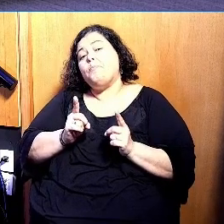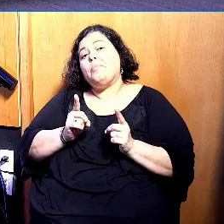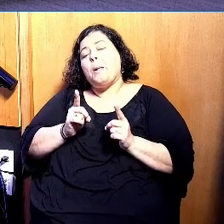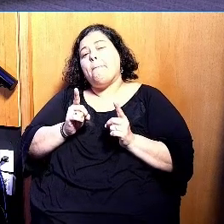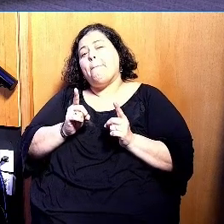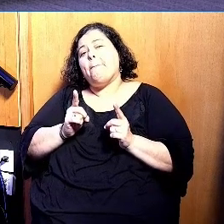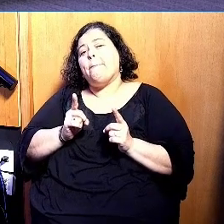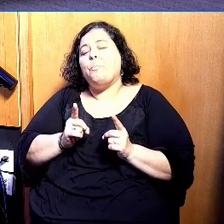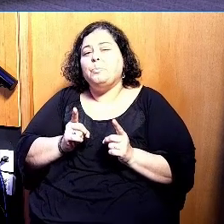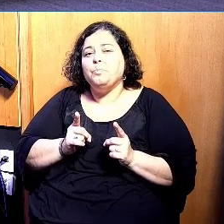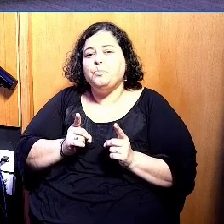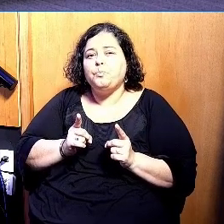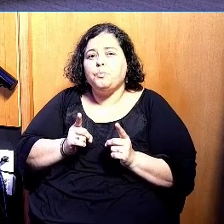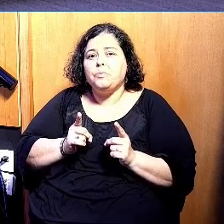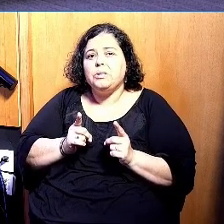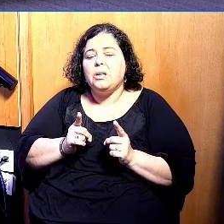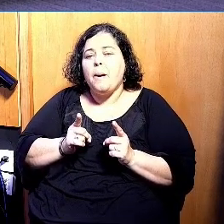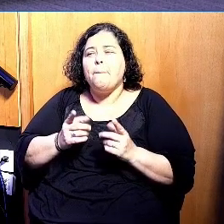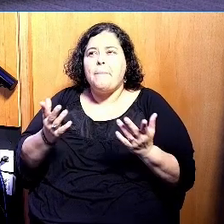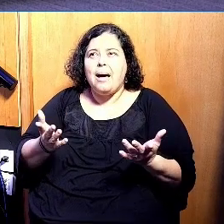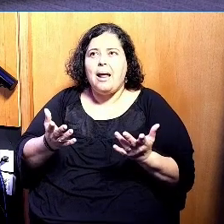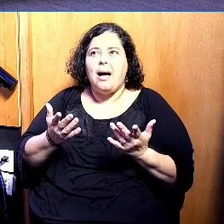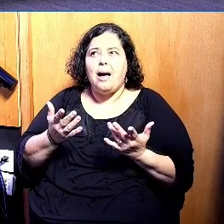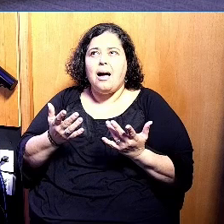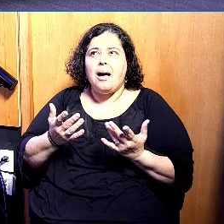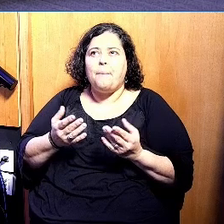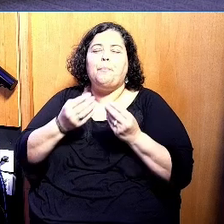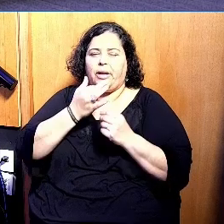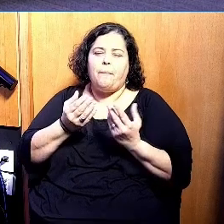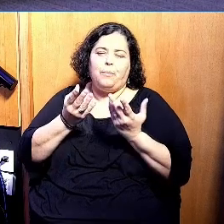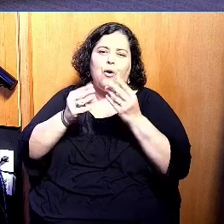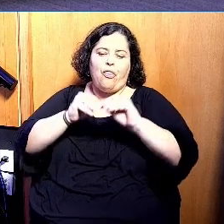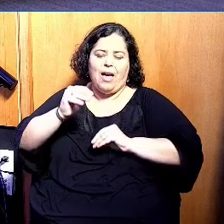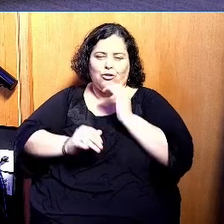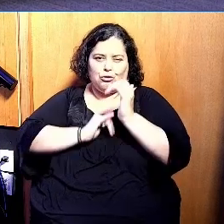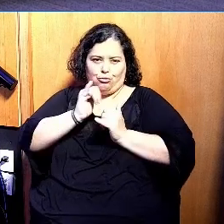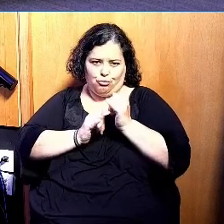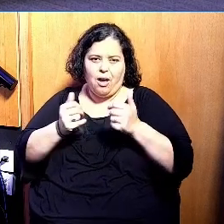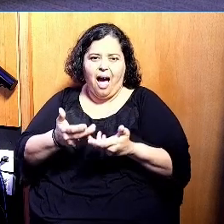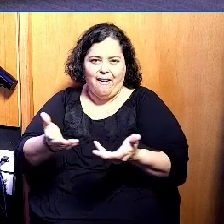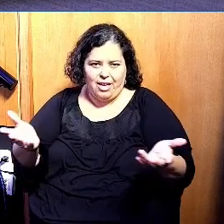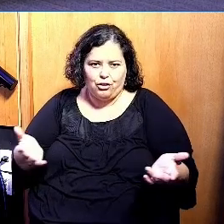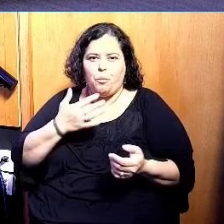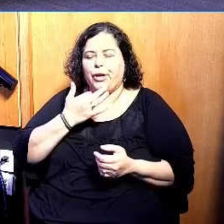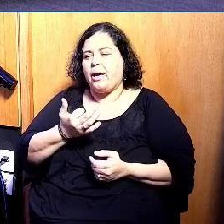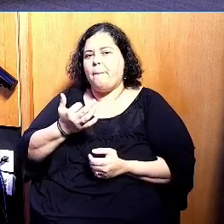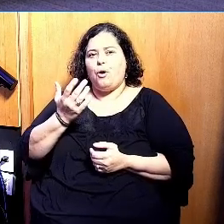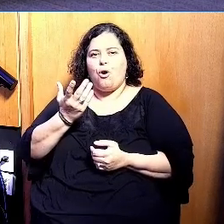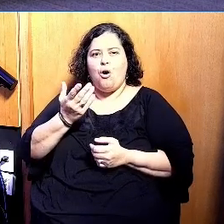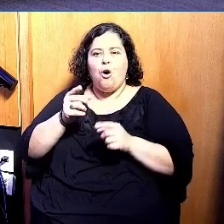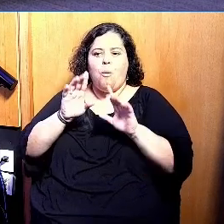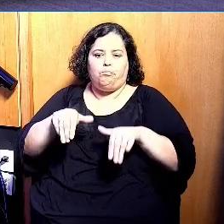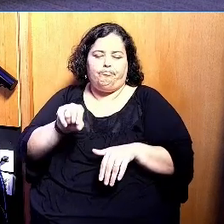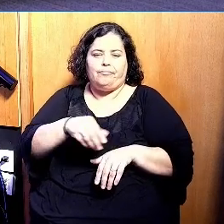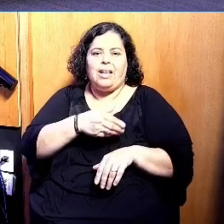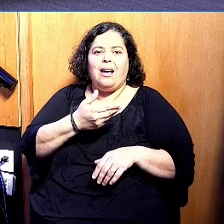poco para dinamizar los mecanismos de rendición de cuenta y en pro de la transparencia, y también para que